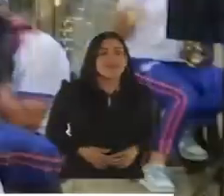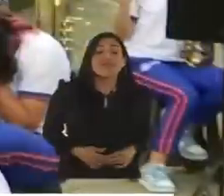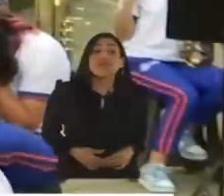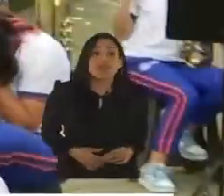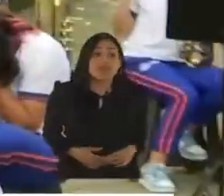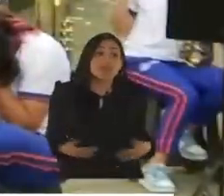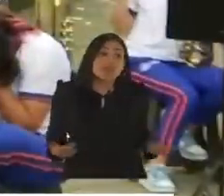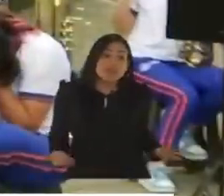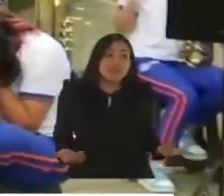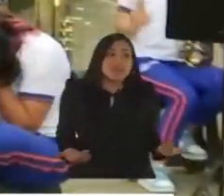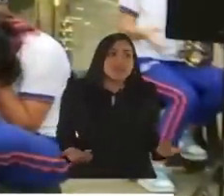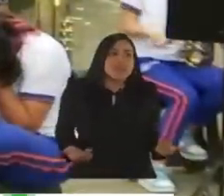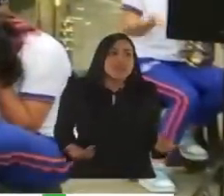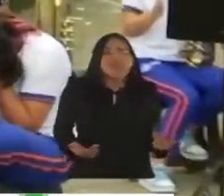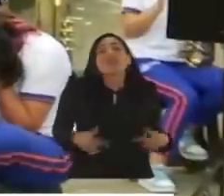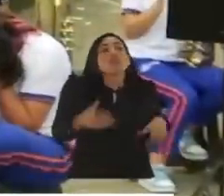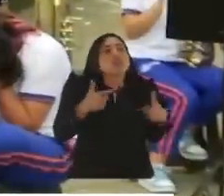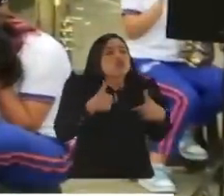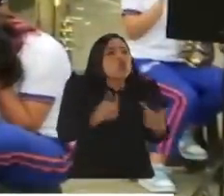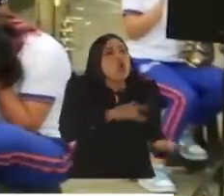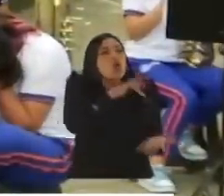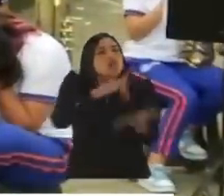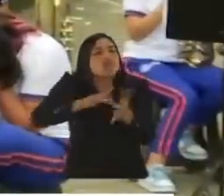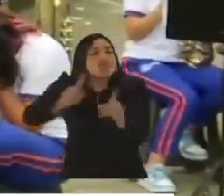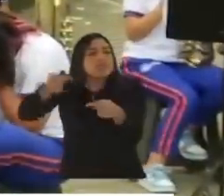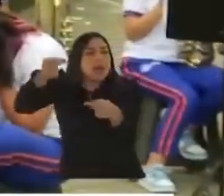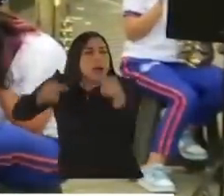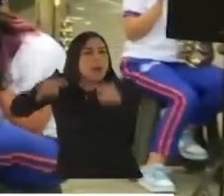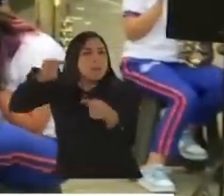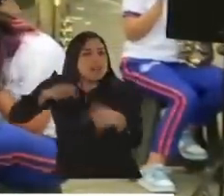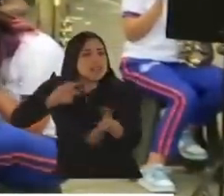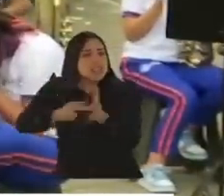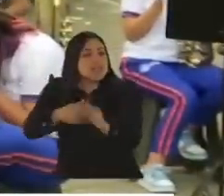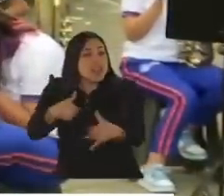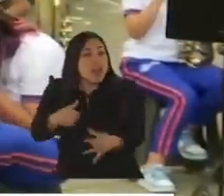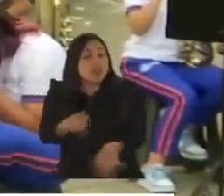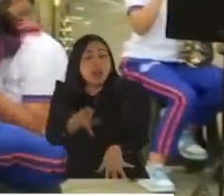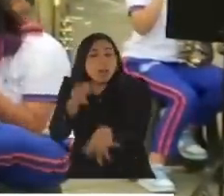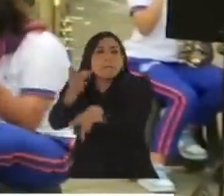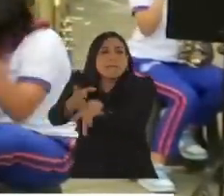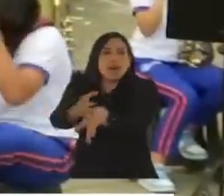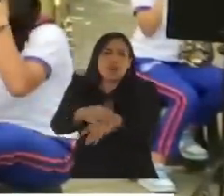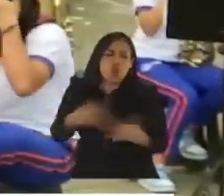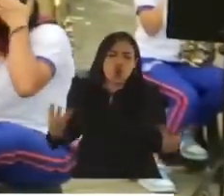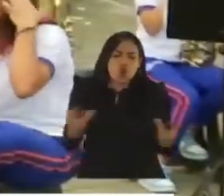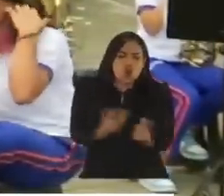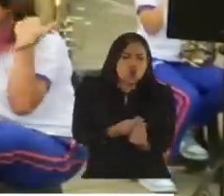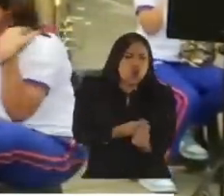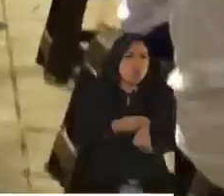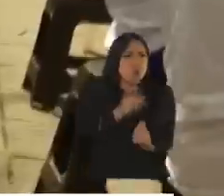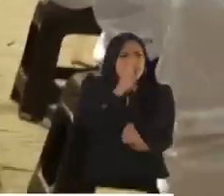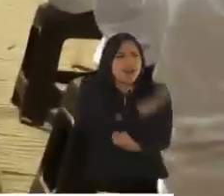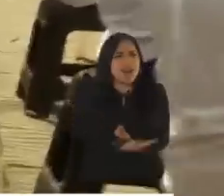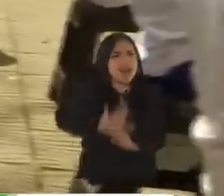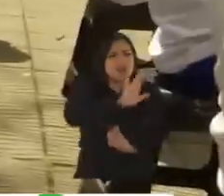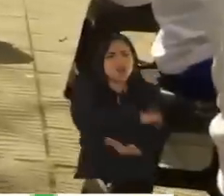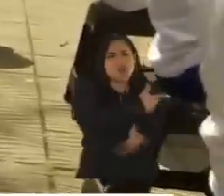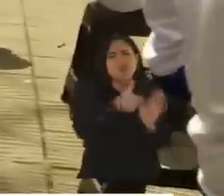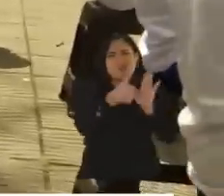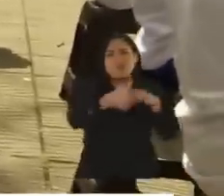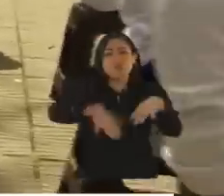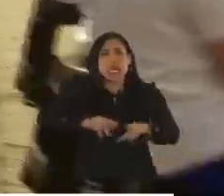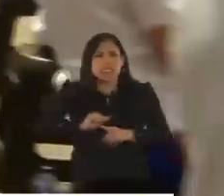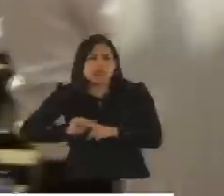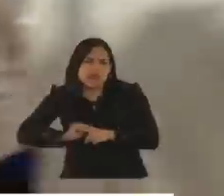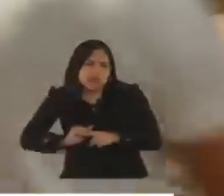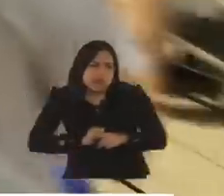Desearía salir del país para ir a competir y ser no solo el mejor, sino la mejor banda de todo el país. Sus horas de